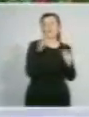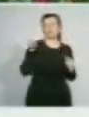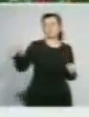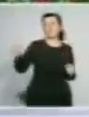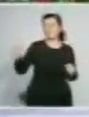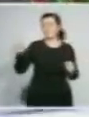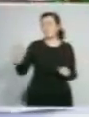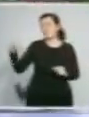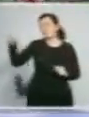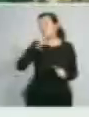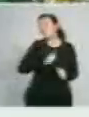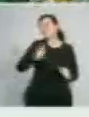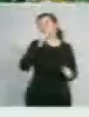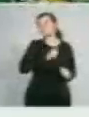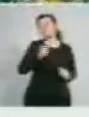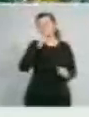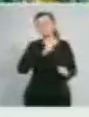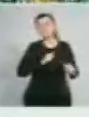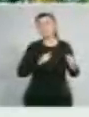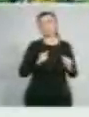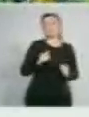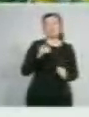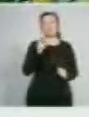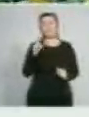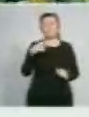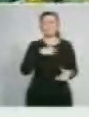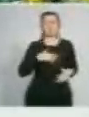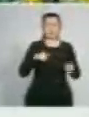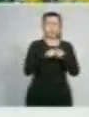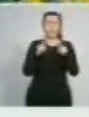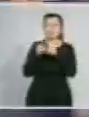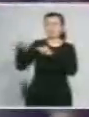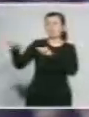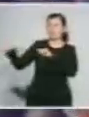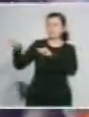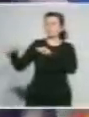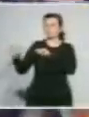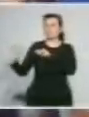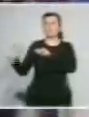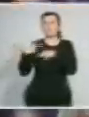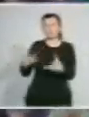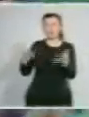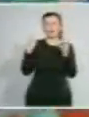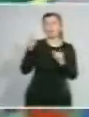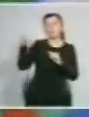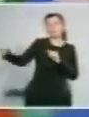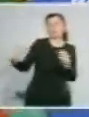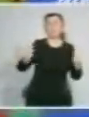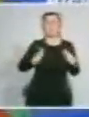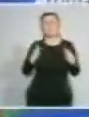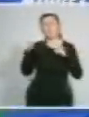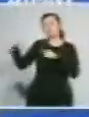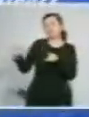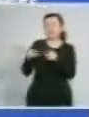te queda nada. Oh, Dubidú, quiero ser como tú. Dubidú, quiero andar como tú, vivir como tú.